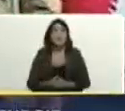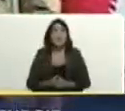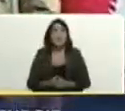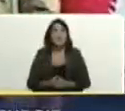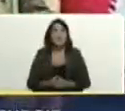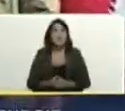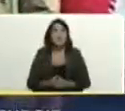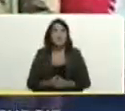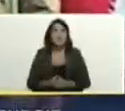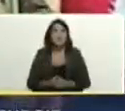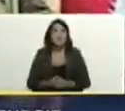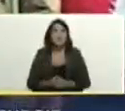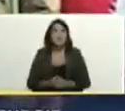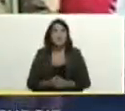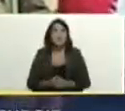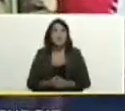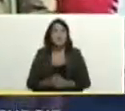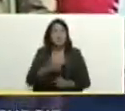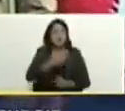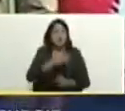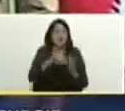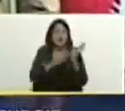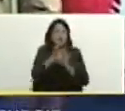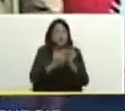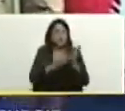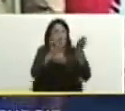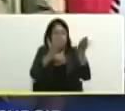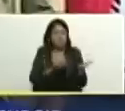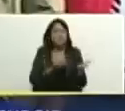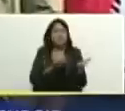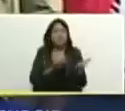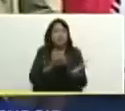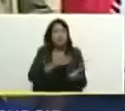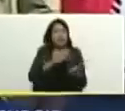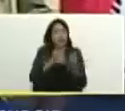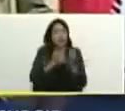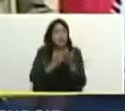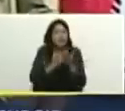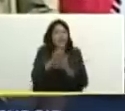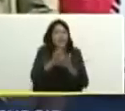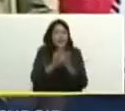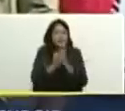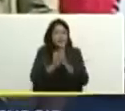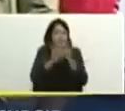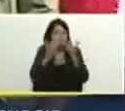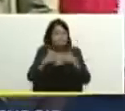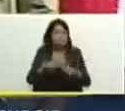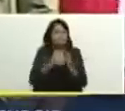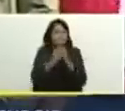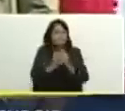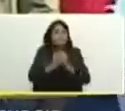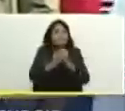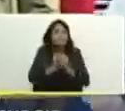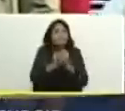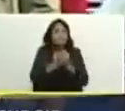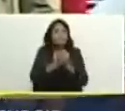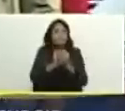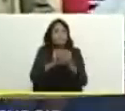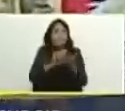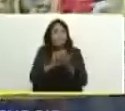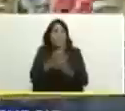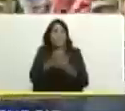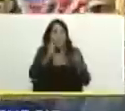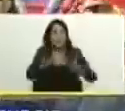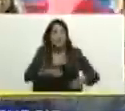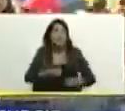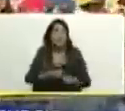Cristiano en nuestro Señor Jesucristo, de oración, de acción y de fe,